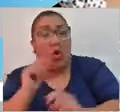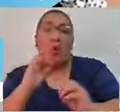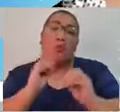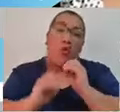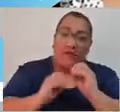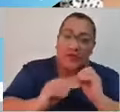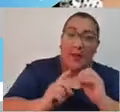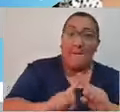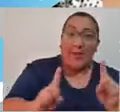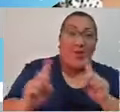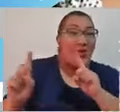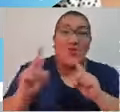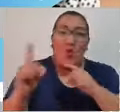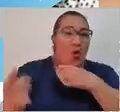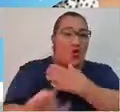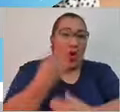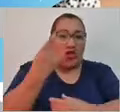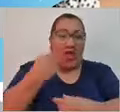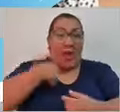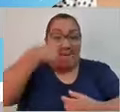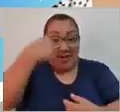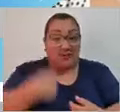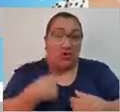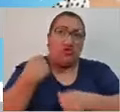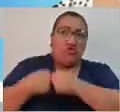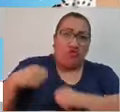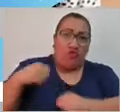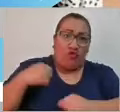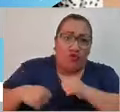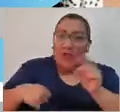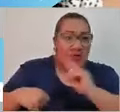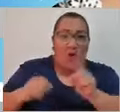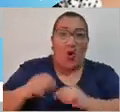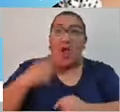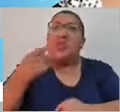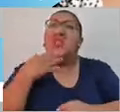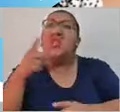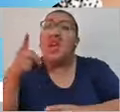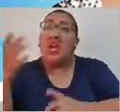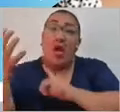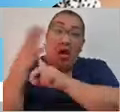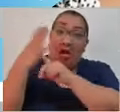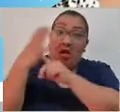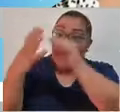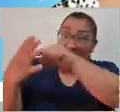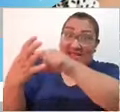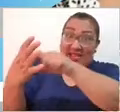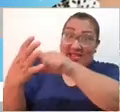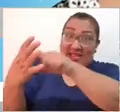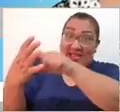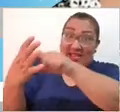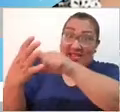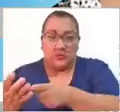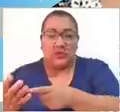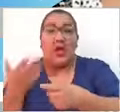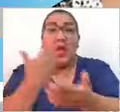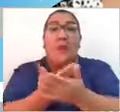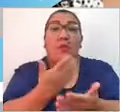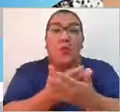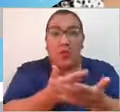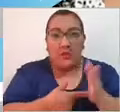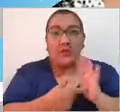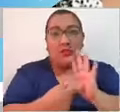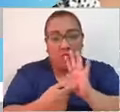en perjuicio de la víctima. O si en caso hay una variación en la sanción, debe ser debidamente sustentada y